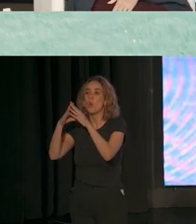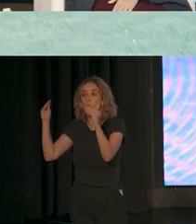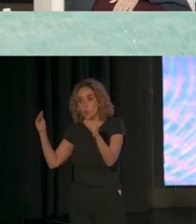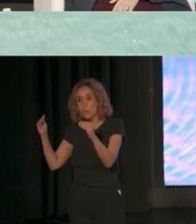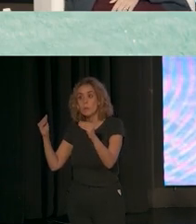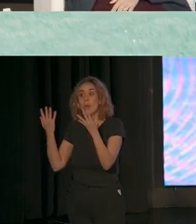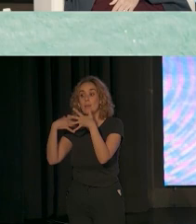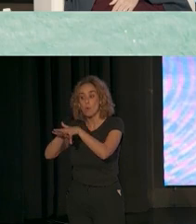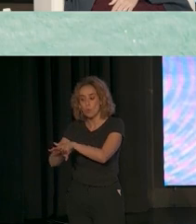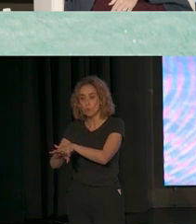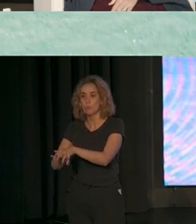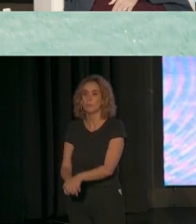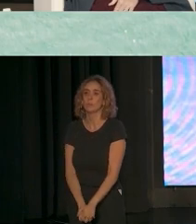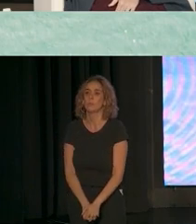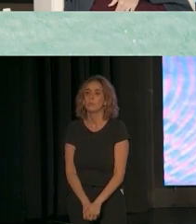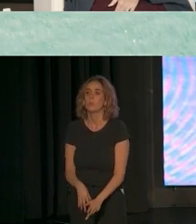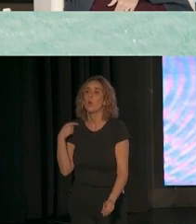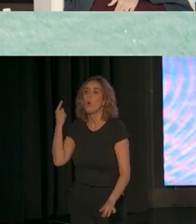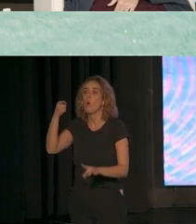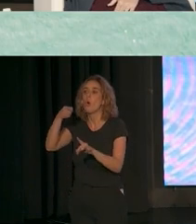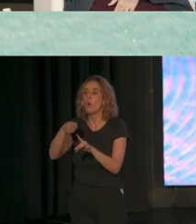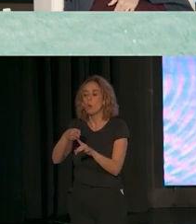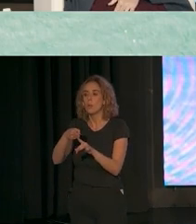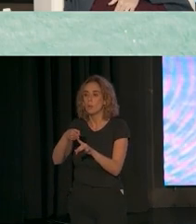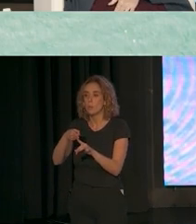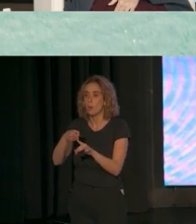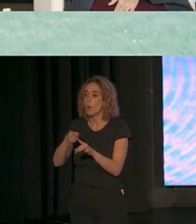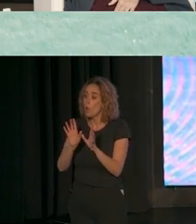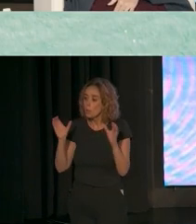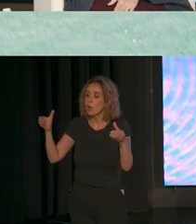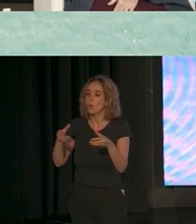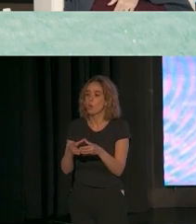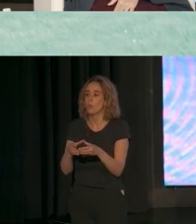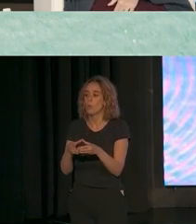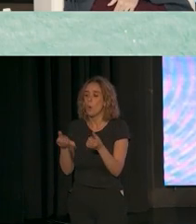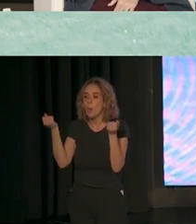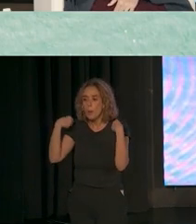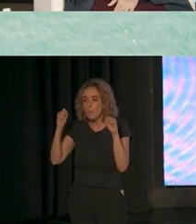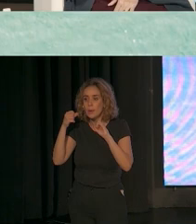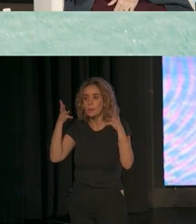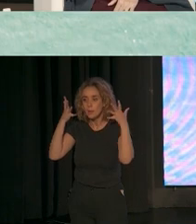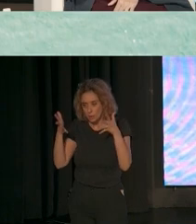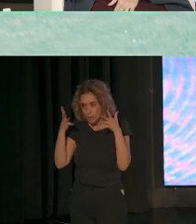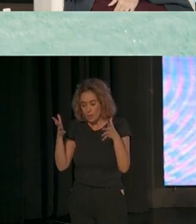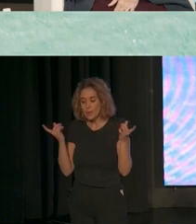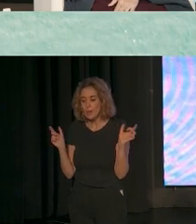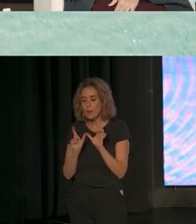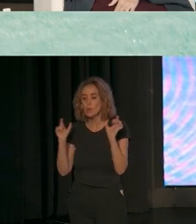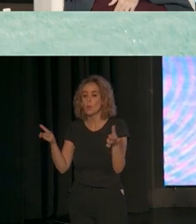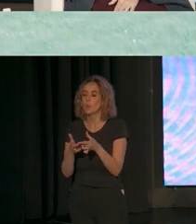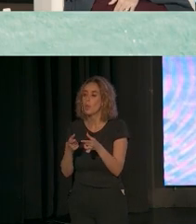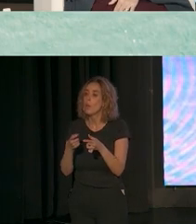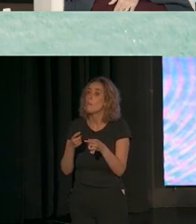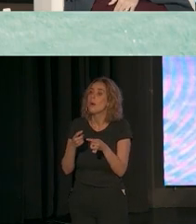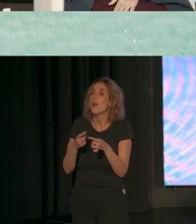con Plena Inclusión, para tener esta comunidad de prácticas recomendadas y reunirnos para traducir las